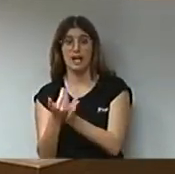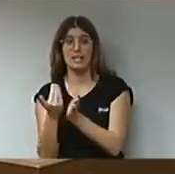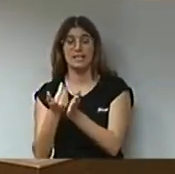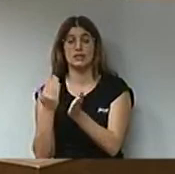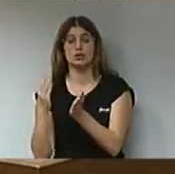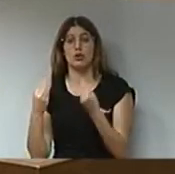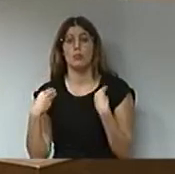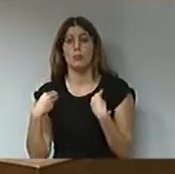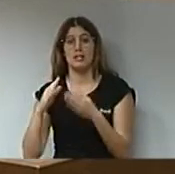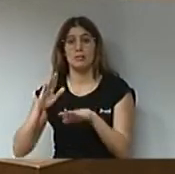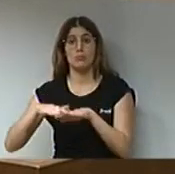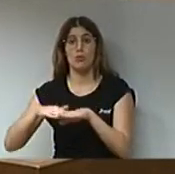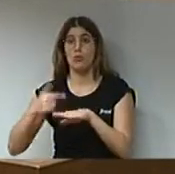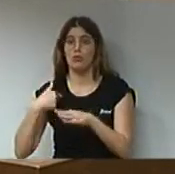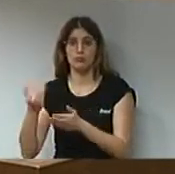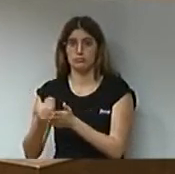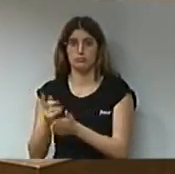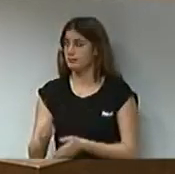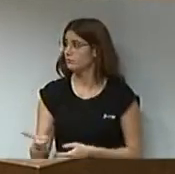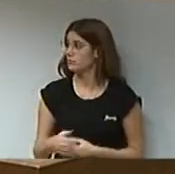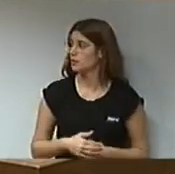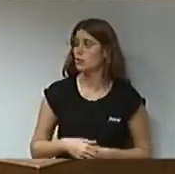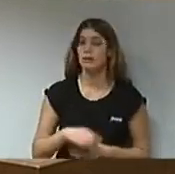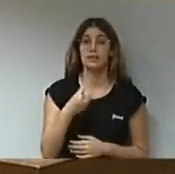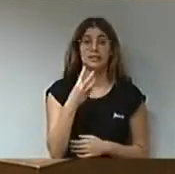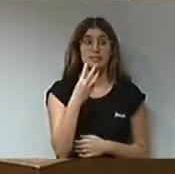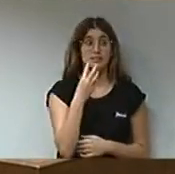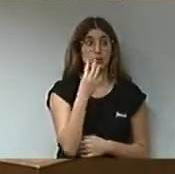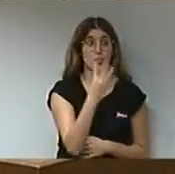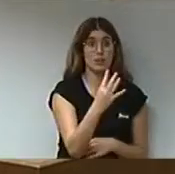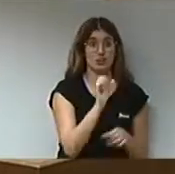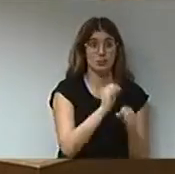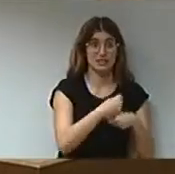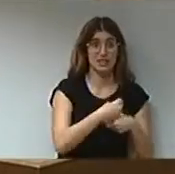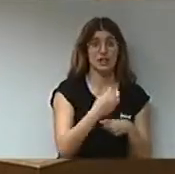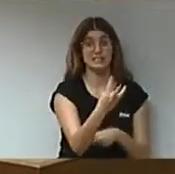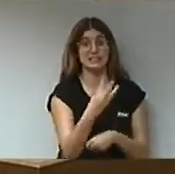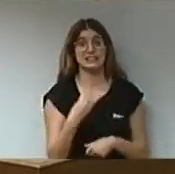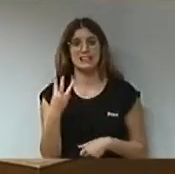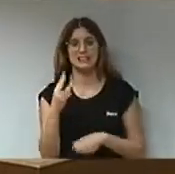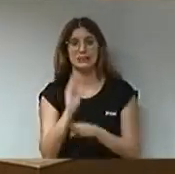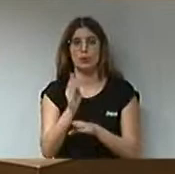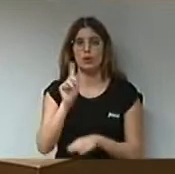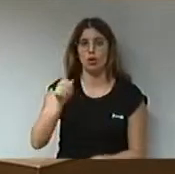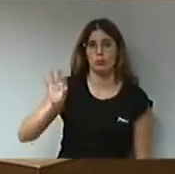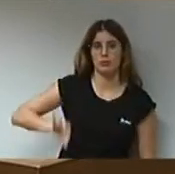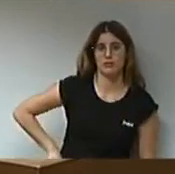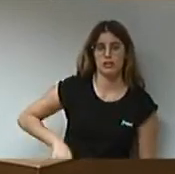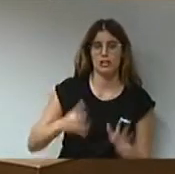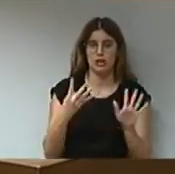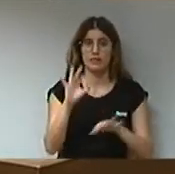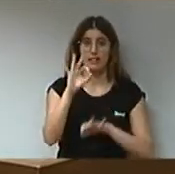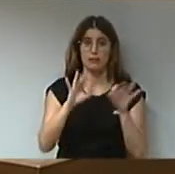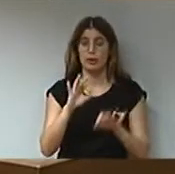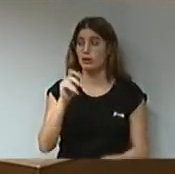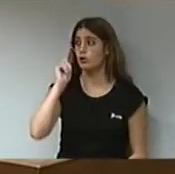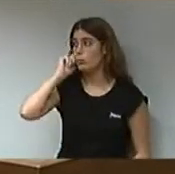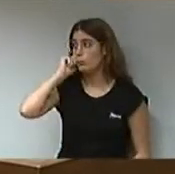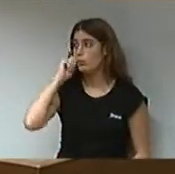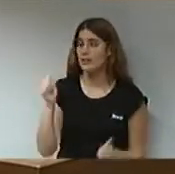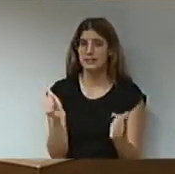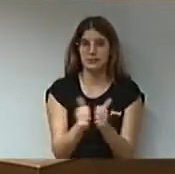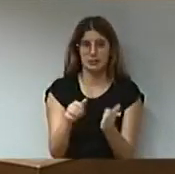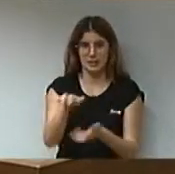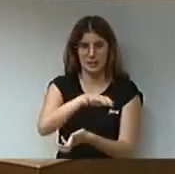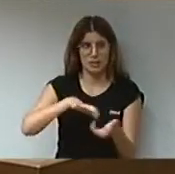vital, cuando la dependencia, las nuevas prestaciones, 3 de cada 4 nuevas prestaciones son de cuidador no profesional y el 90% son mujeres, dependencia low